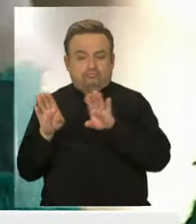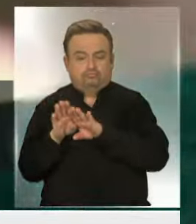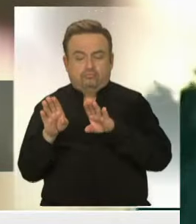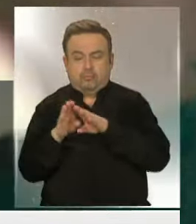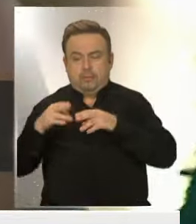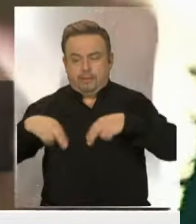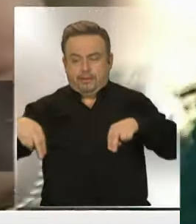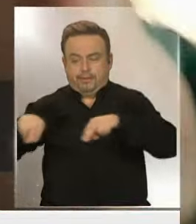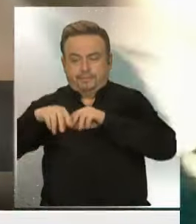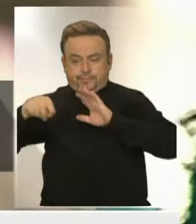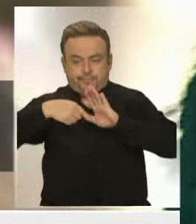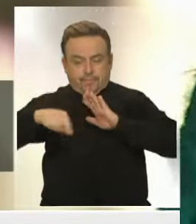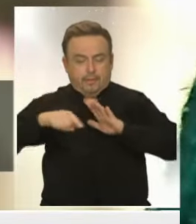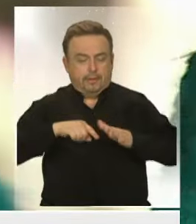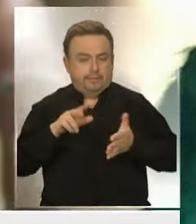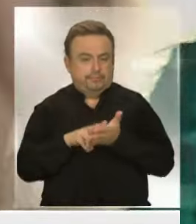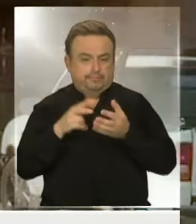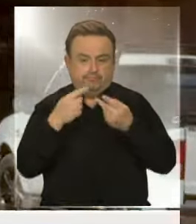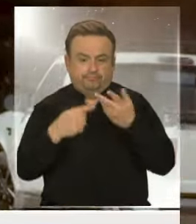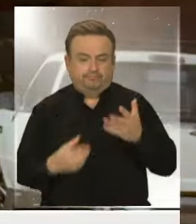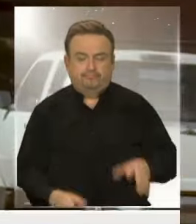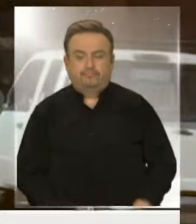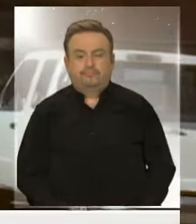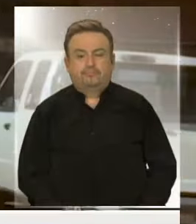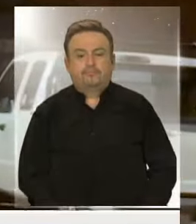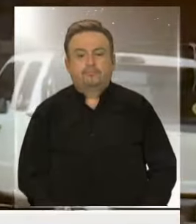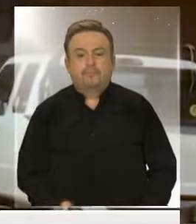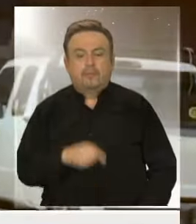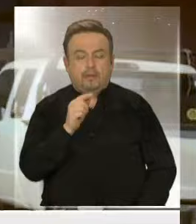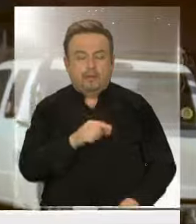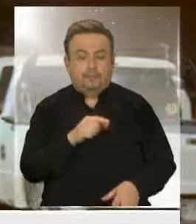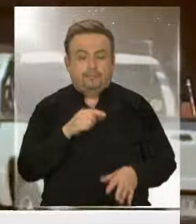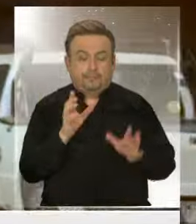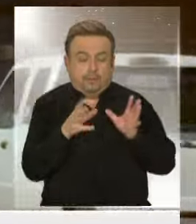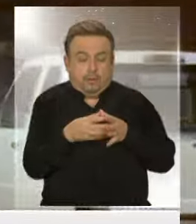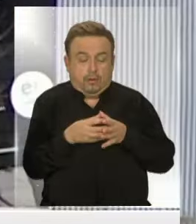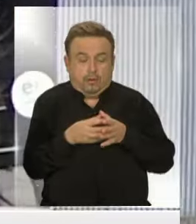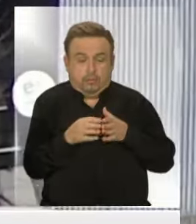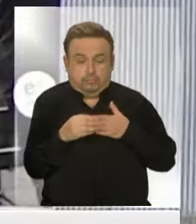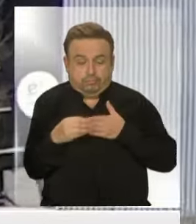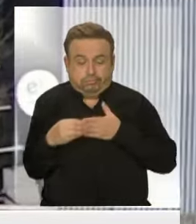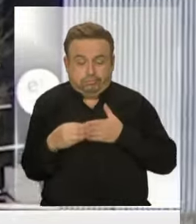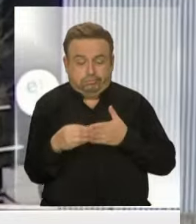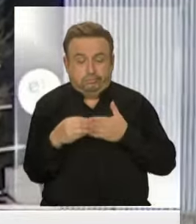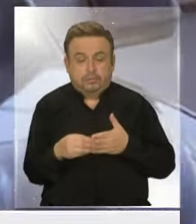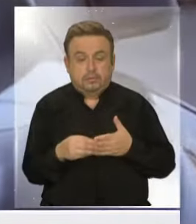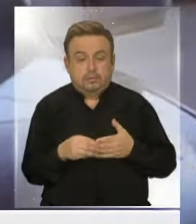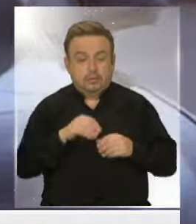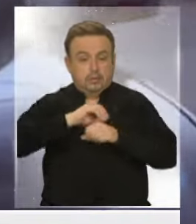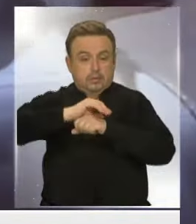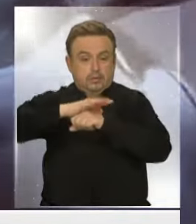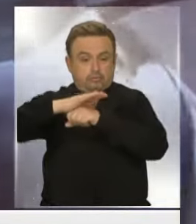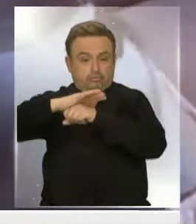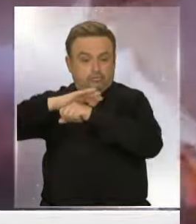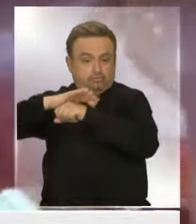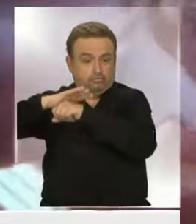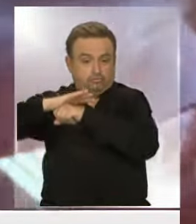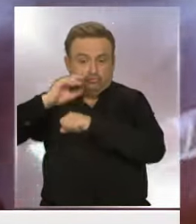Paco, Sanidad, Ratis, toda la wea. El seguimiento de la banda se hizo desde tierra, aire e incluso en